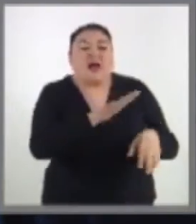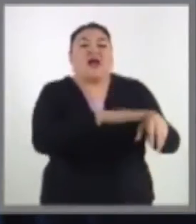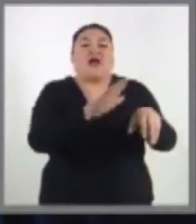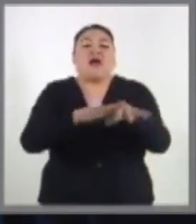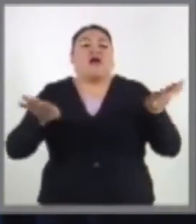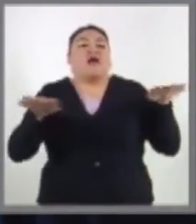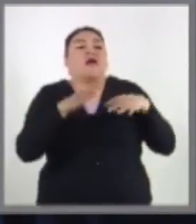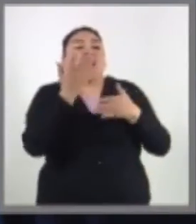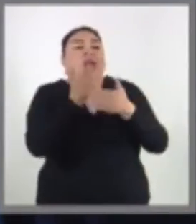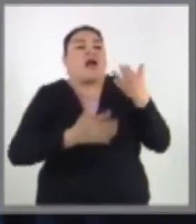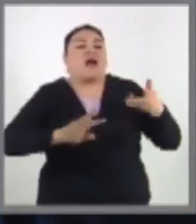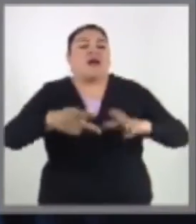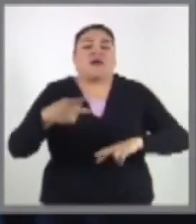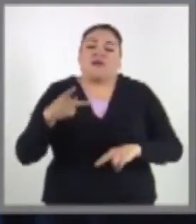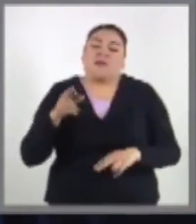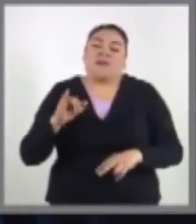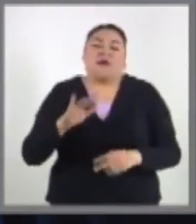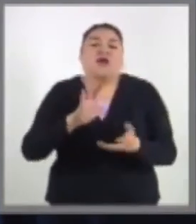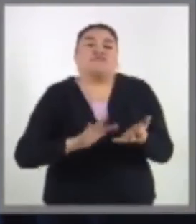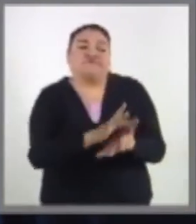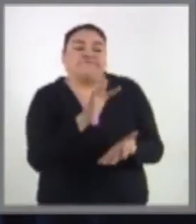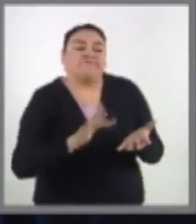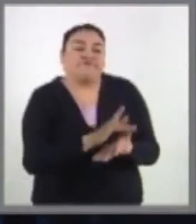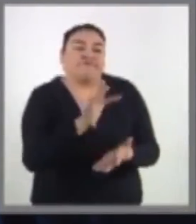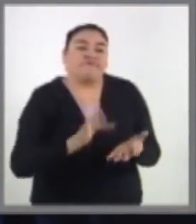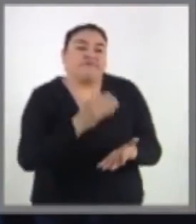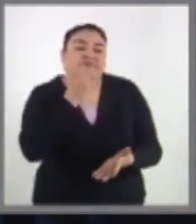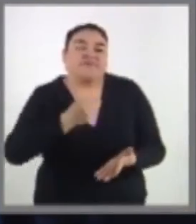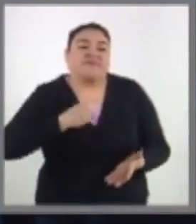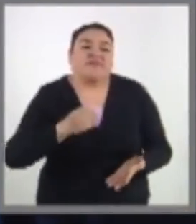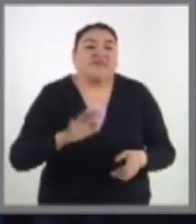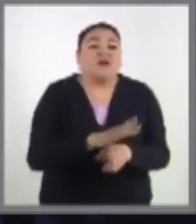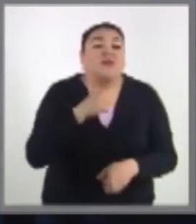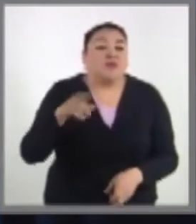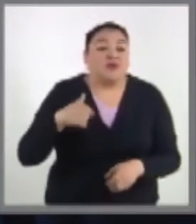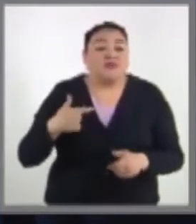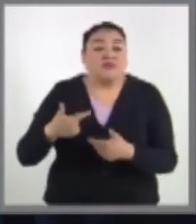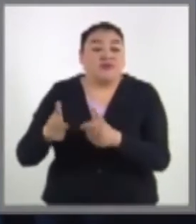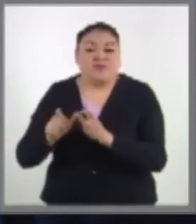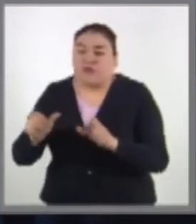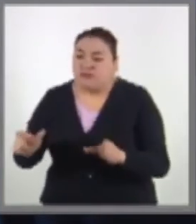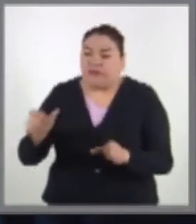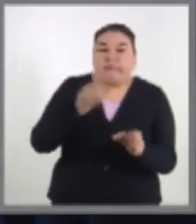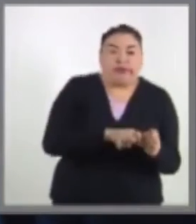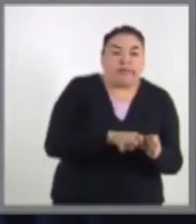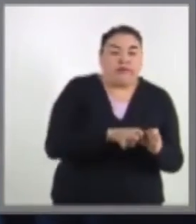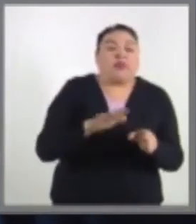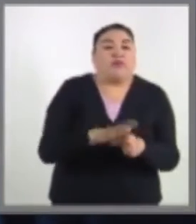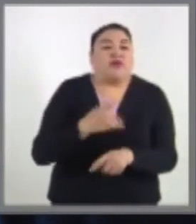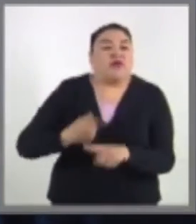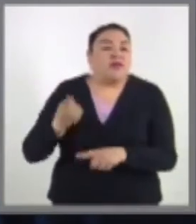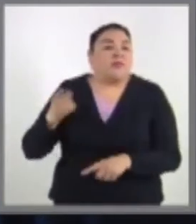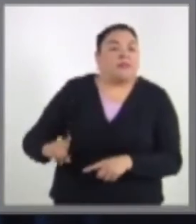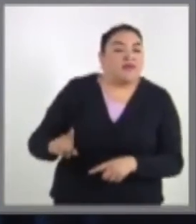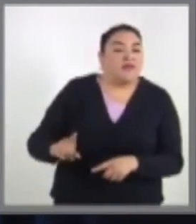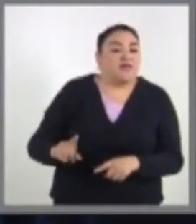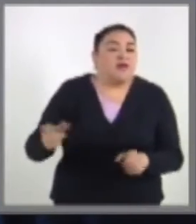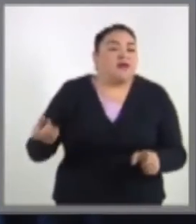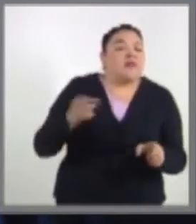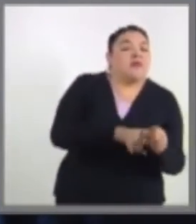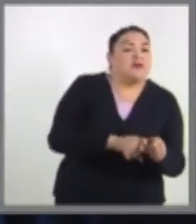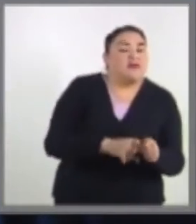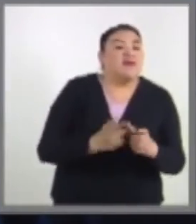están pagando ahorita los priistas, es el que están ahorita dándose, porque hasta su propia gente se está yendo para allá. ¿Mandados? No lo sé si para allá,